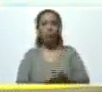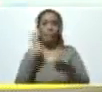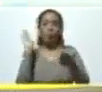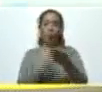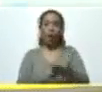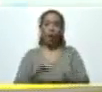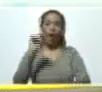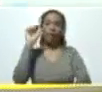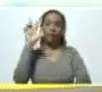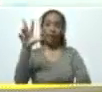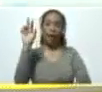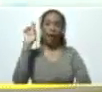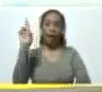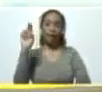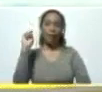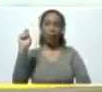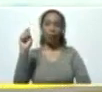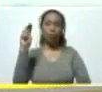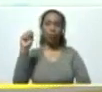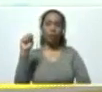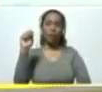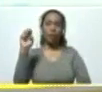aplicar las 3R.net